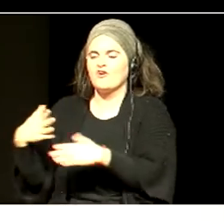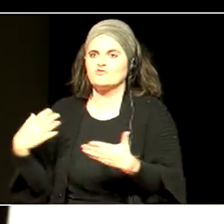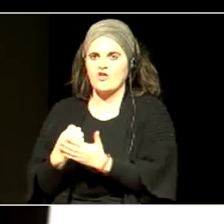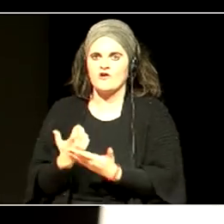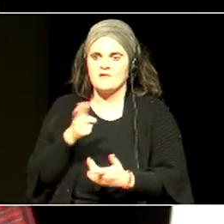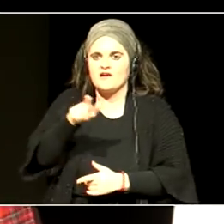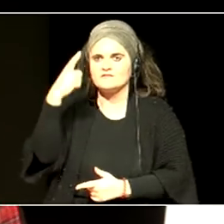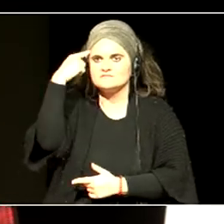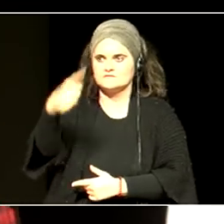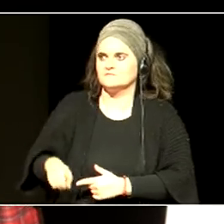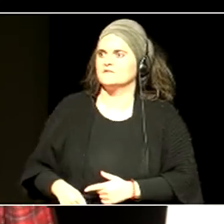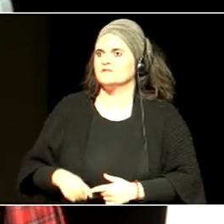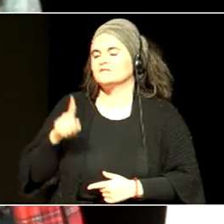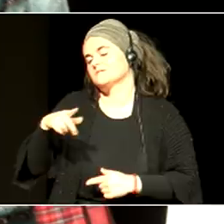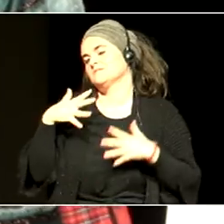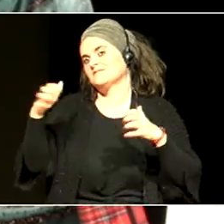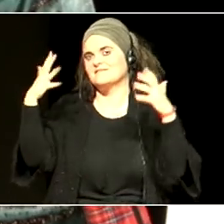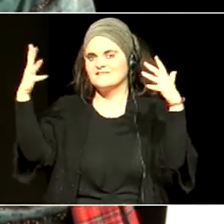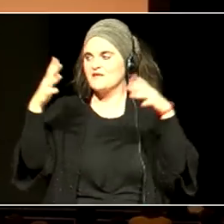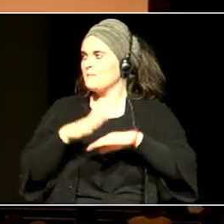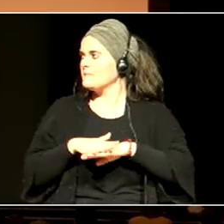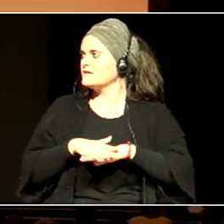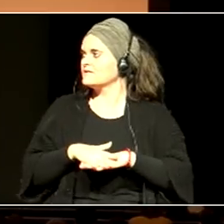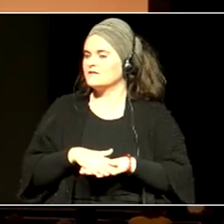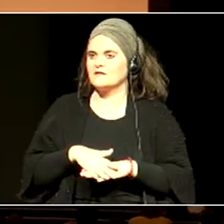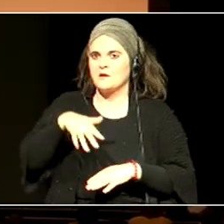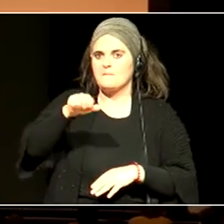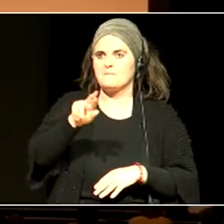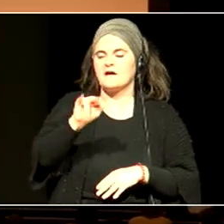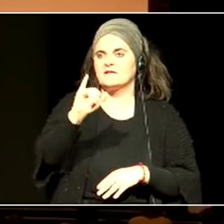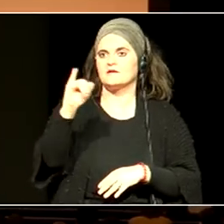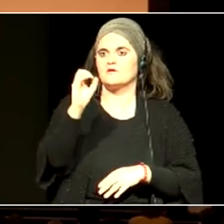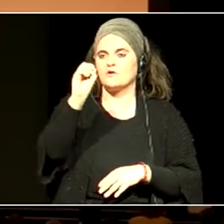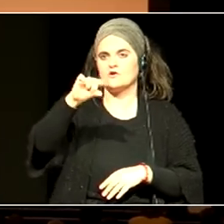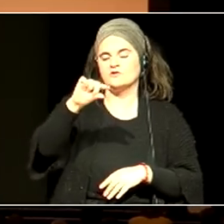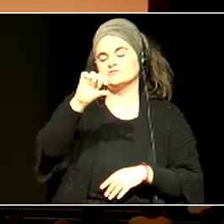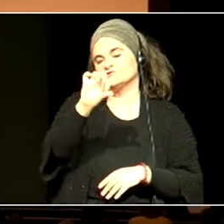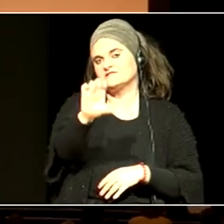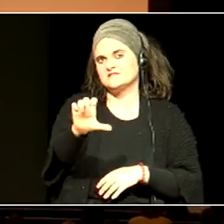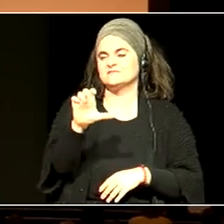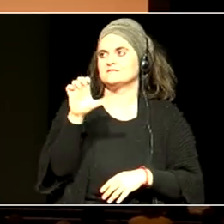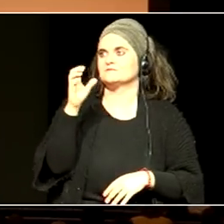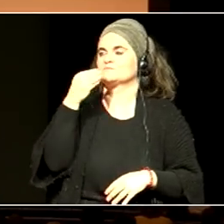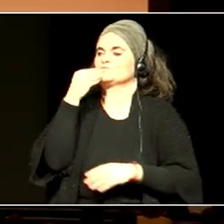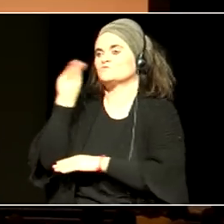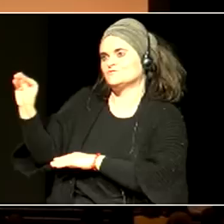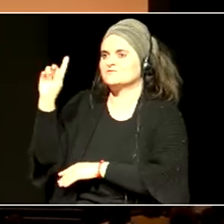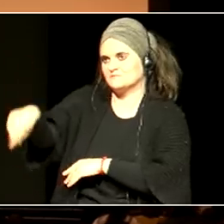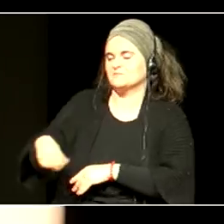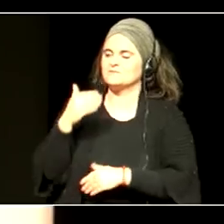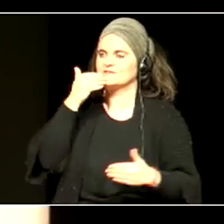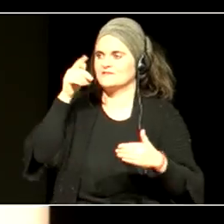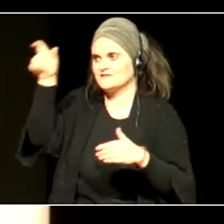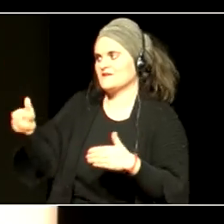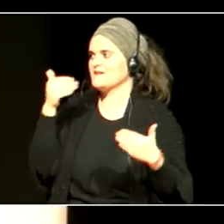pas bueno talo bat aat delako marijos urol porque ber esker